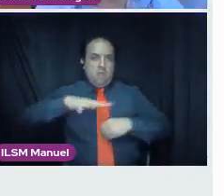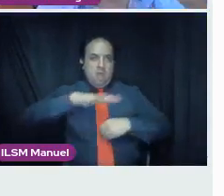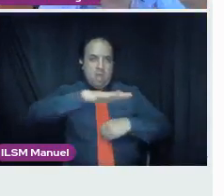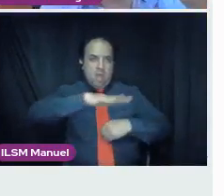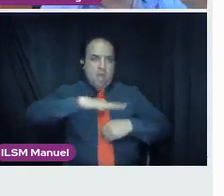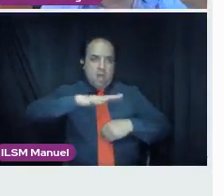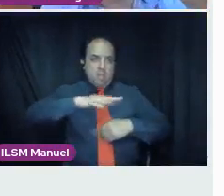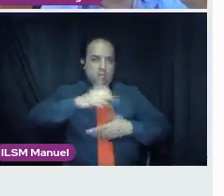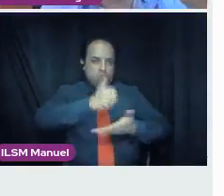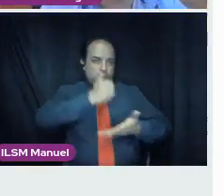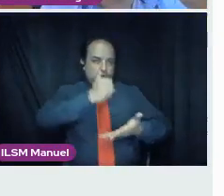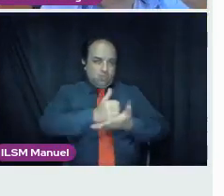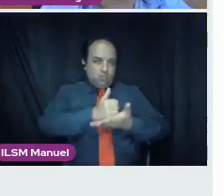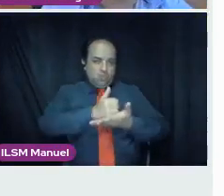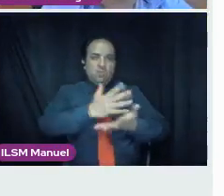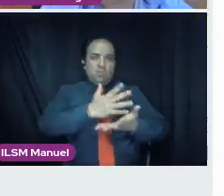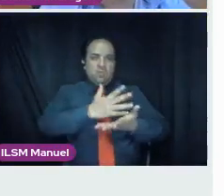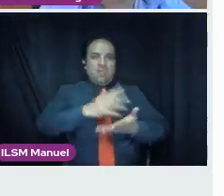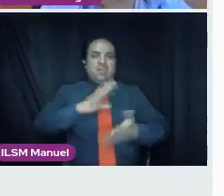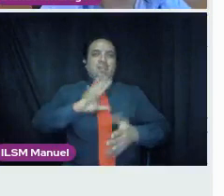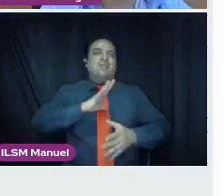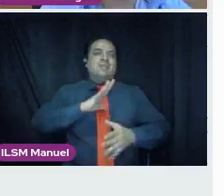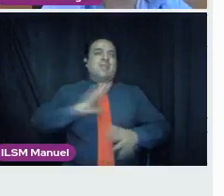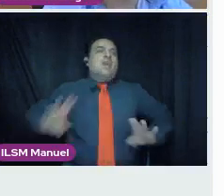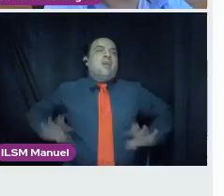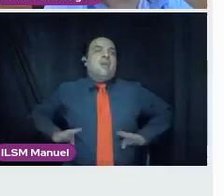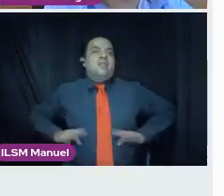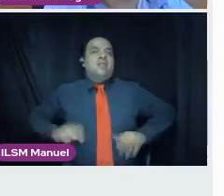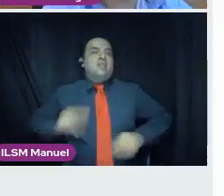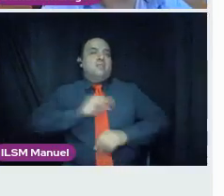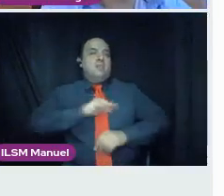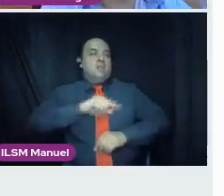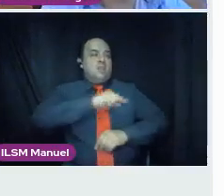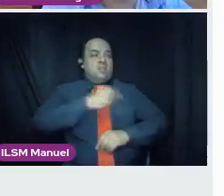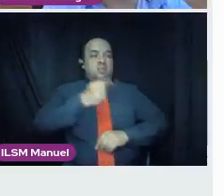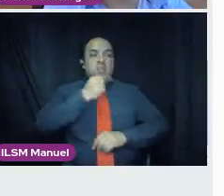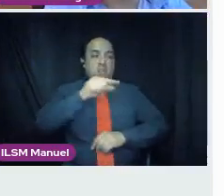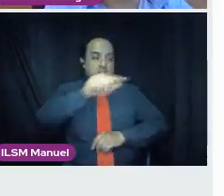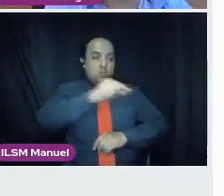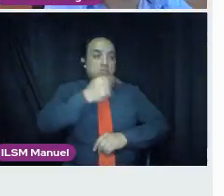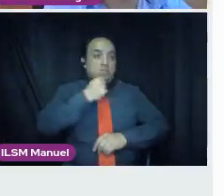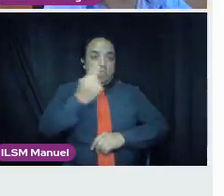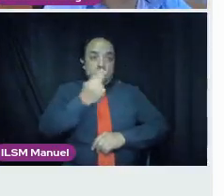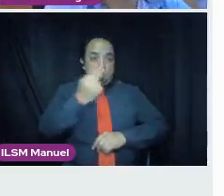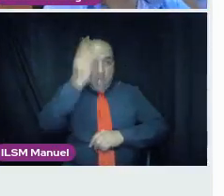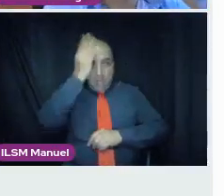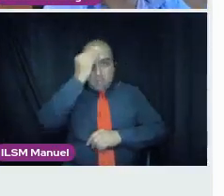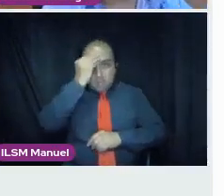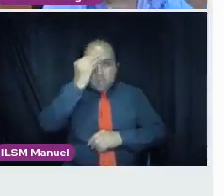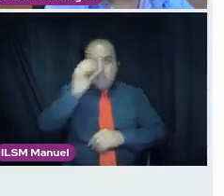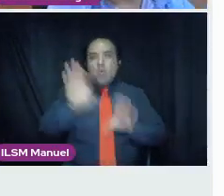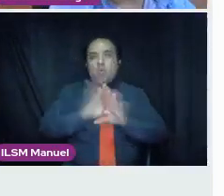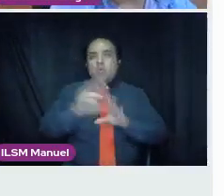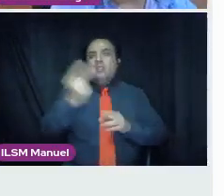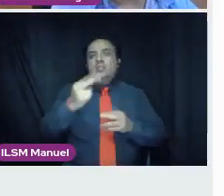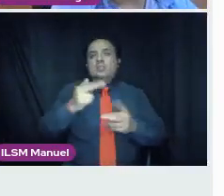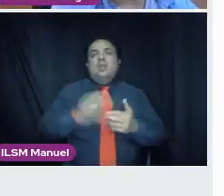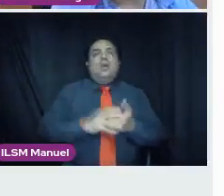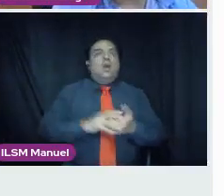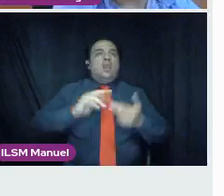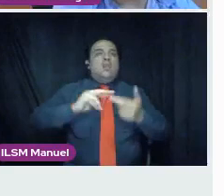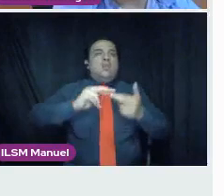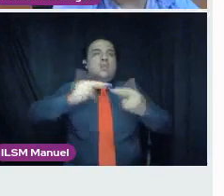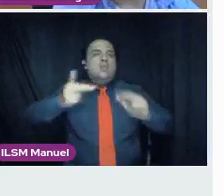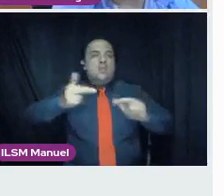tiene características especiales de lo que necesitan aprender los chicos, de cómo necesitan relacionarse, de las habilidades que